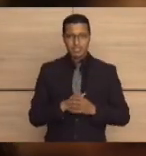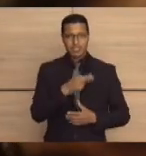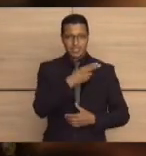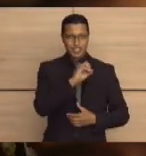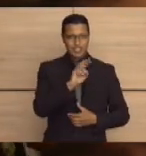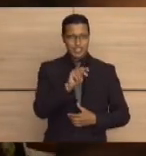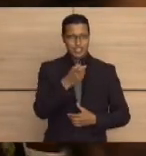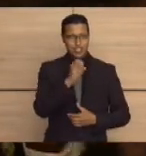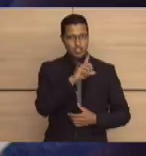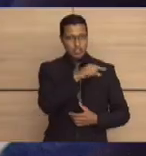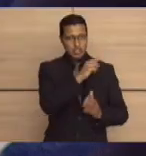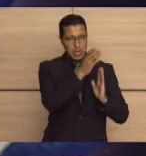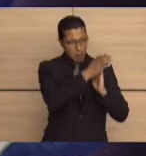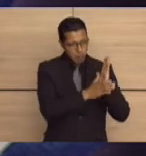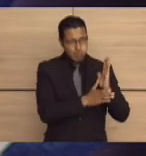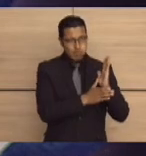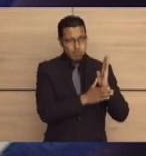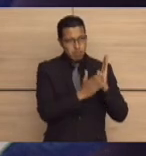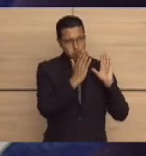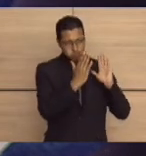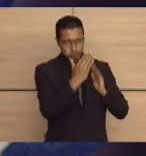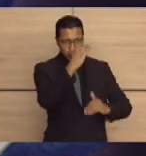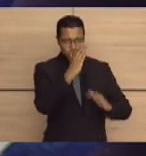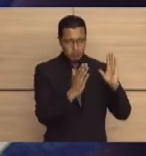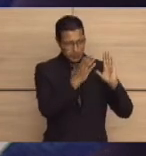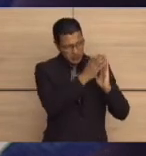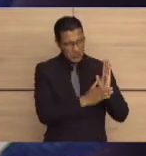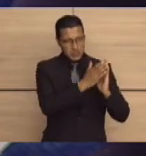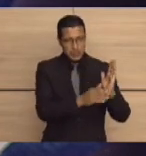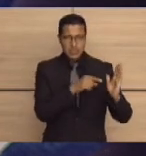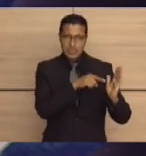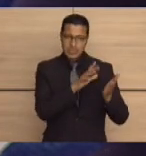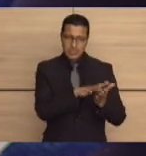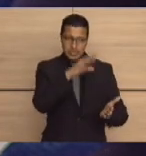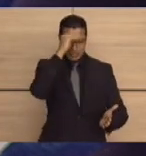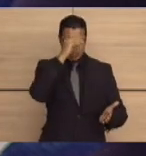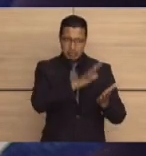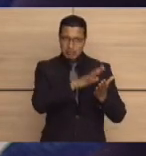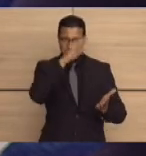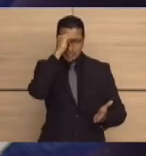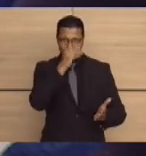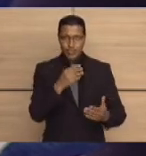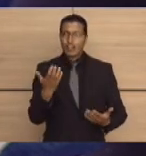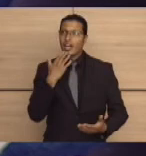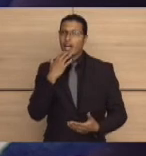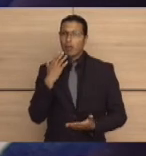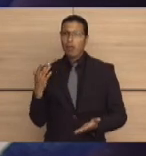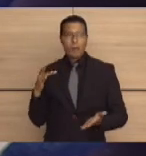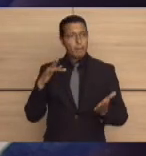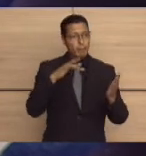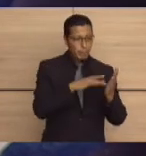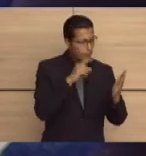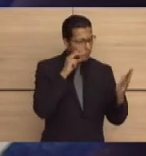las láminas de Mutis, yo estoy seguro que aprendió a ver la naturaleza americana como no habría aprendido a verla si no hubiera visto las